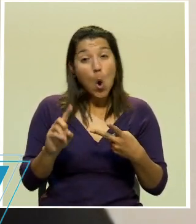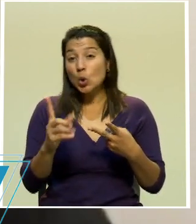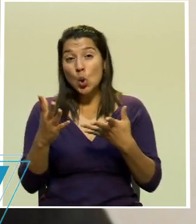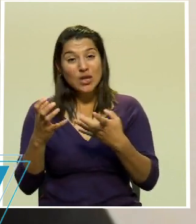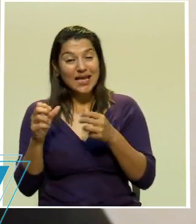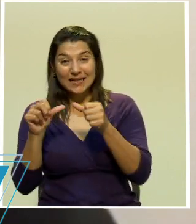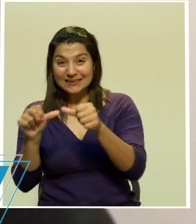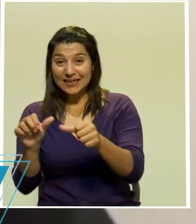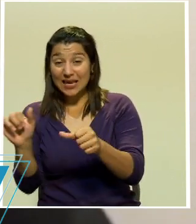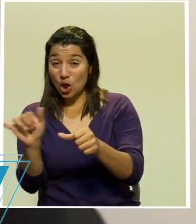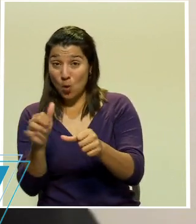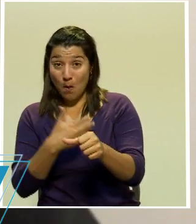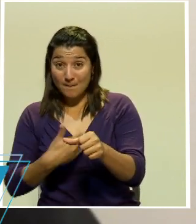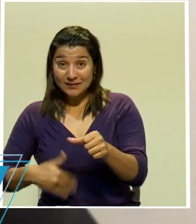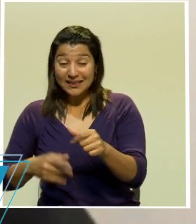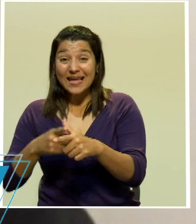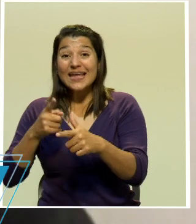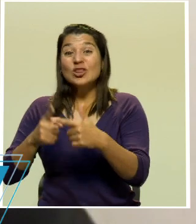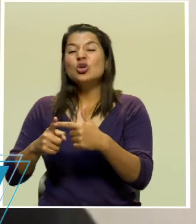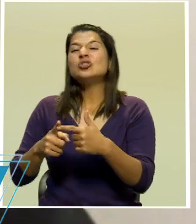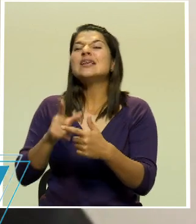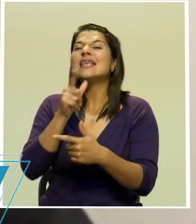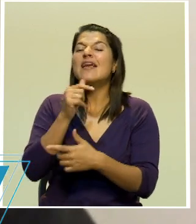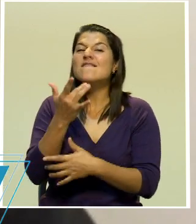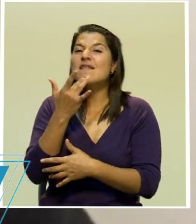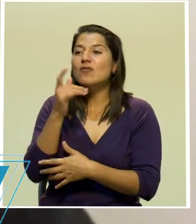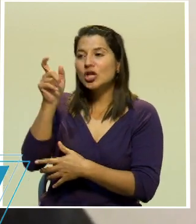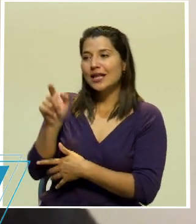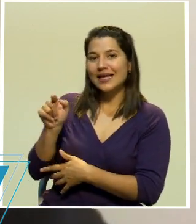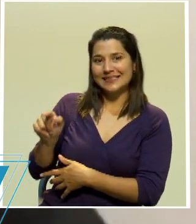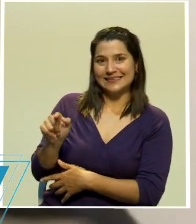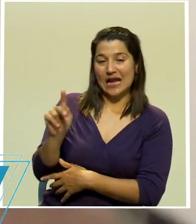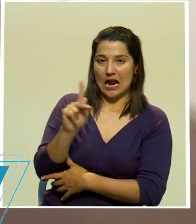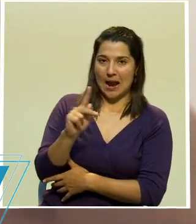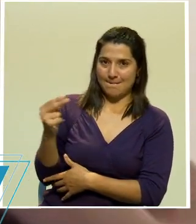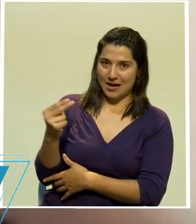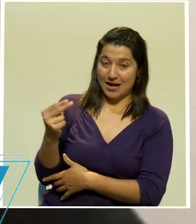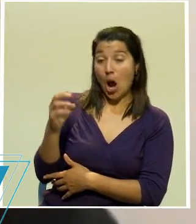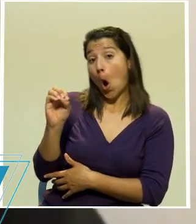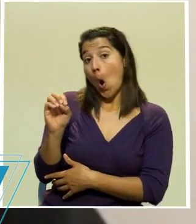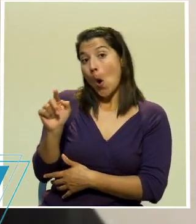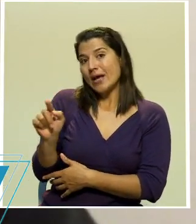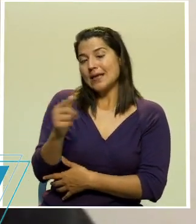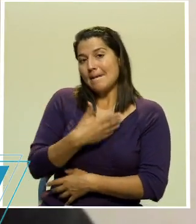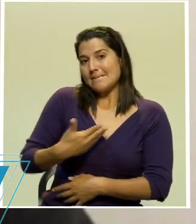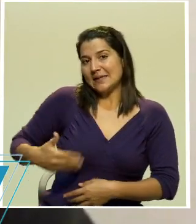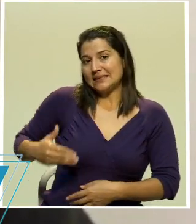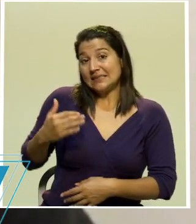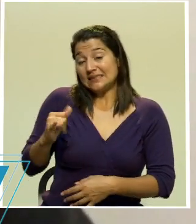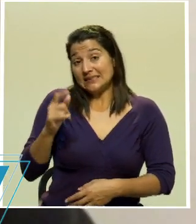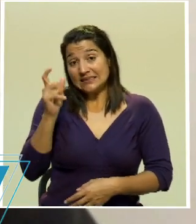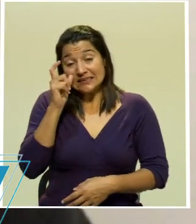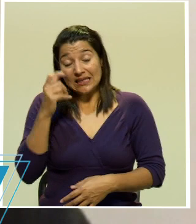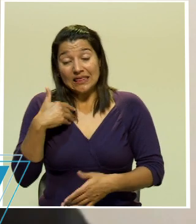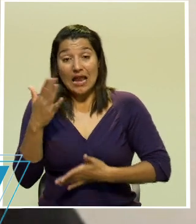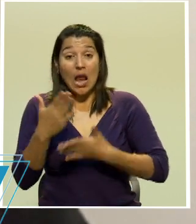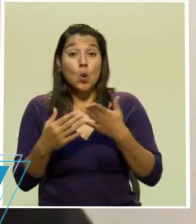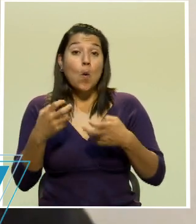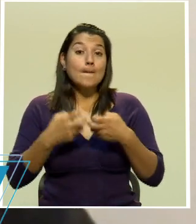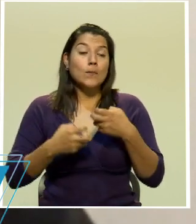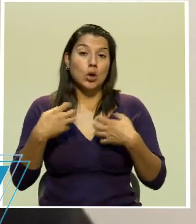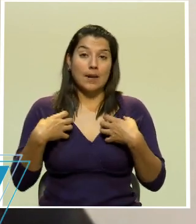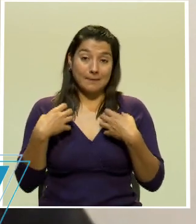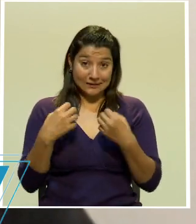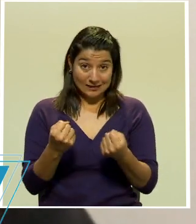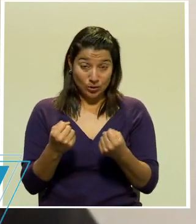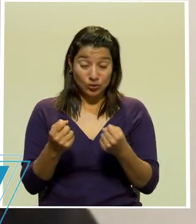Kamala Harris va a ser la favorita a ser la próxima candidata presidencial o sería la presidenta si Joe Biden tiene alguna situación que le hace